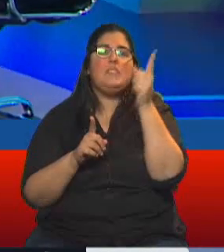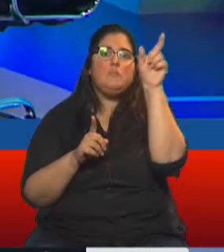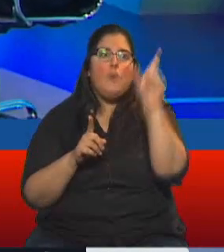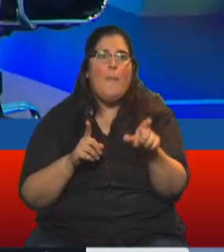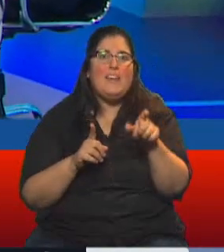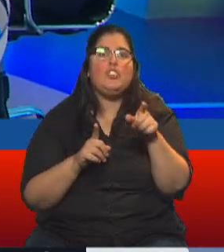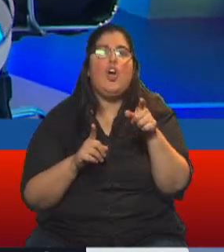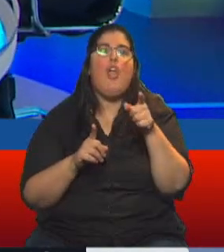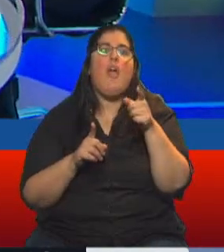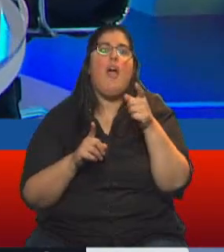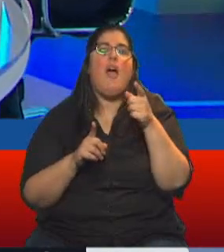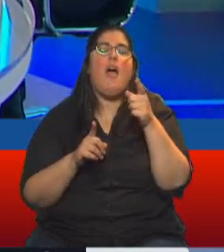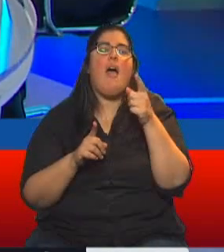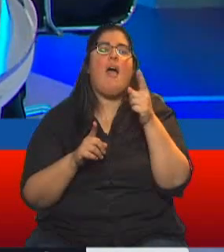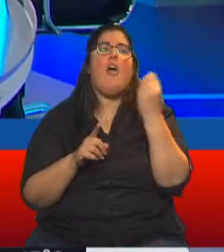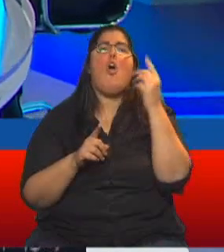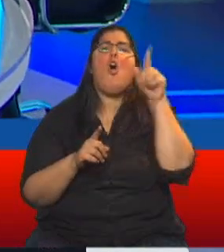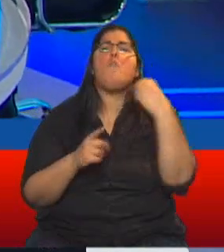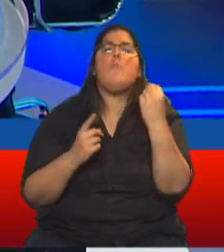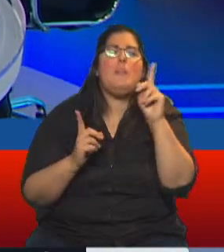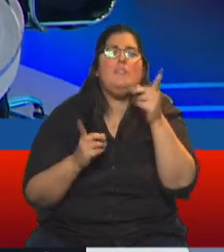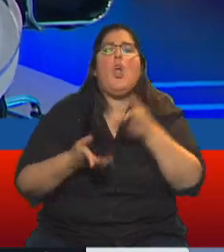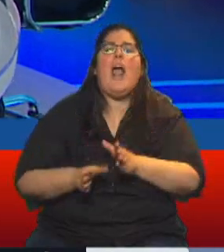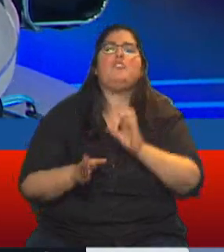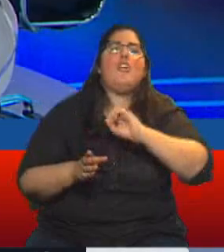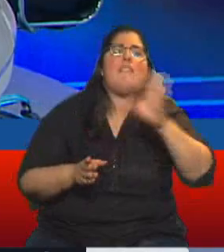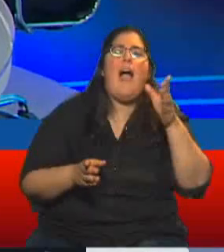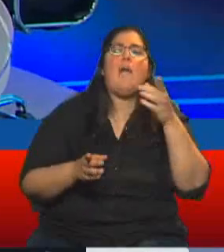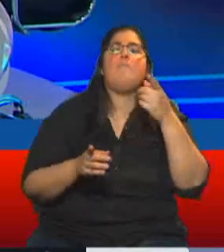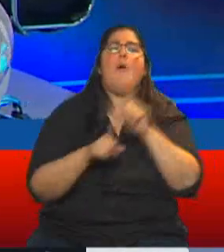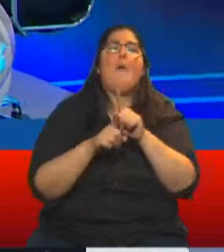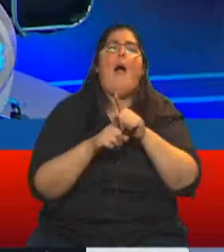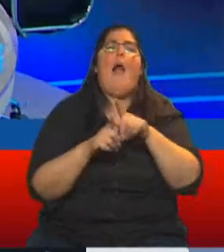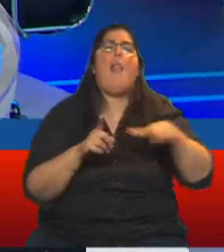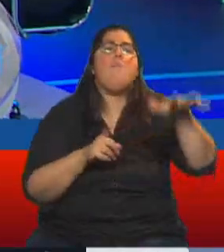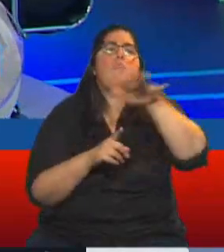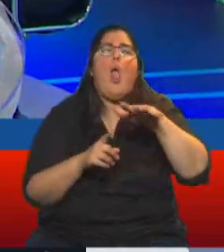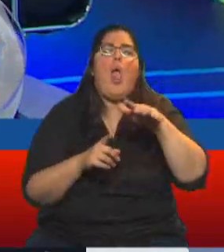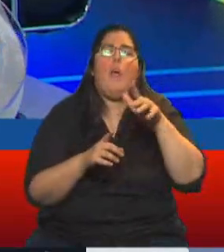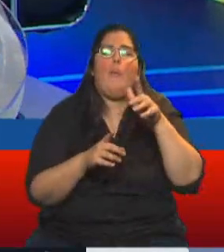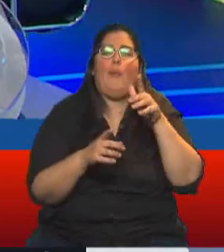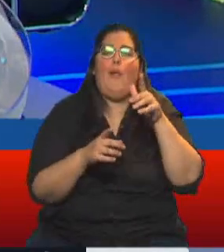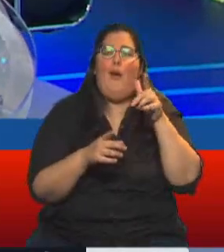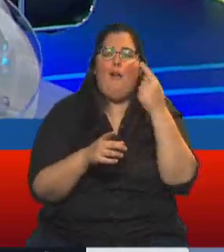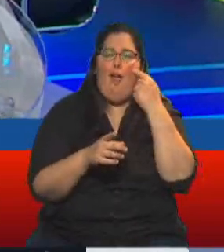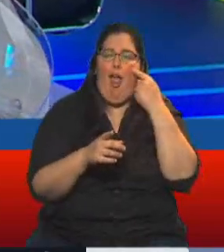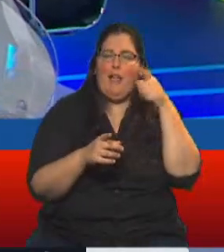grupos sociales que han sido los afectados por esa desigualdad. El primer presidente campesino, el primer presidente